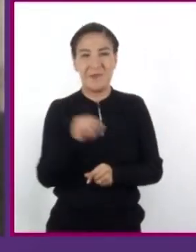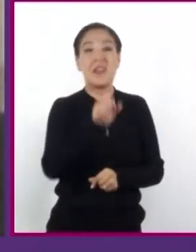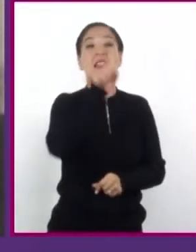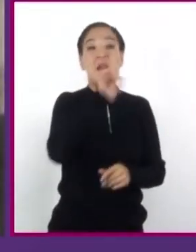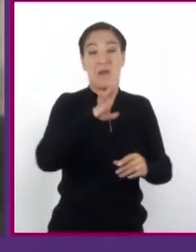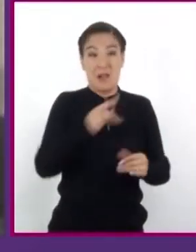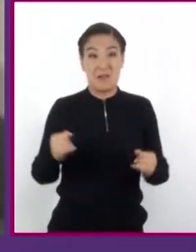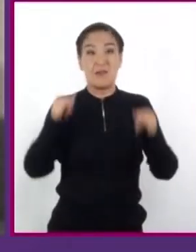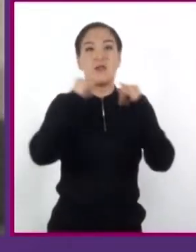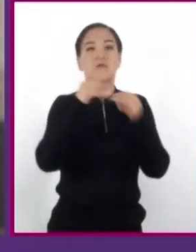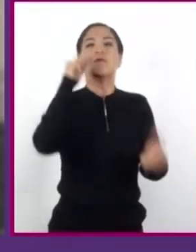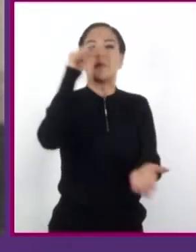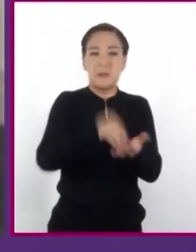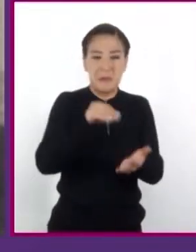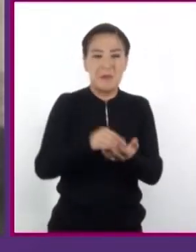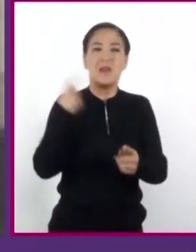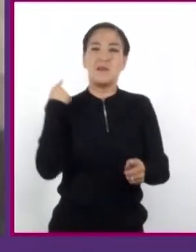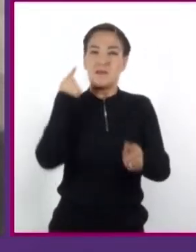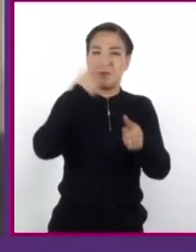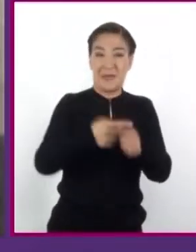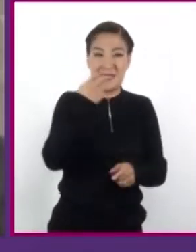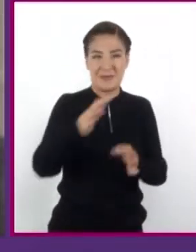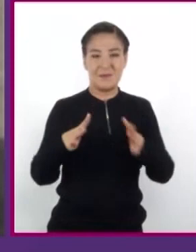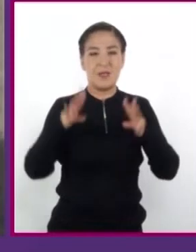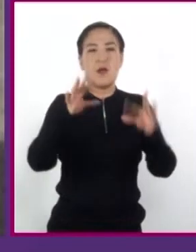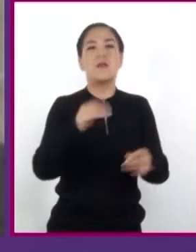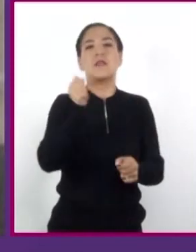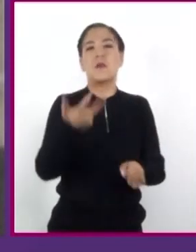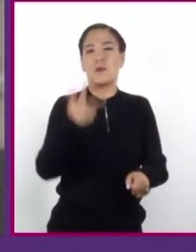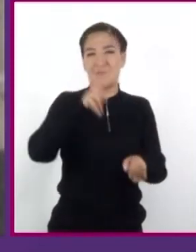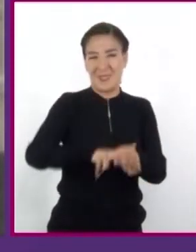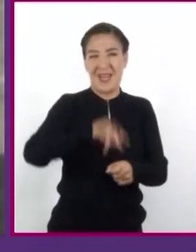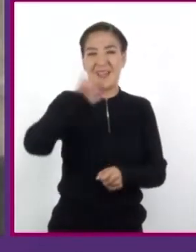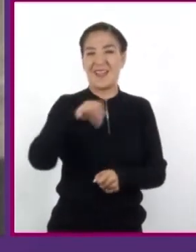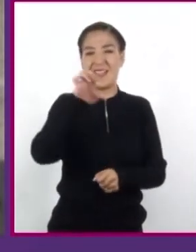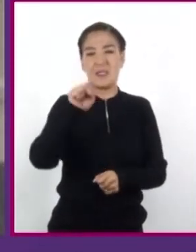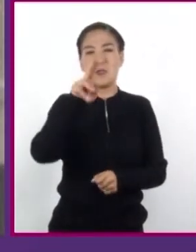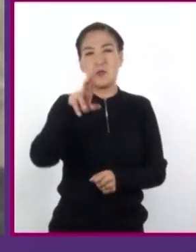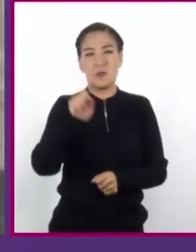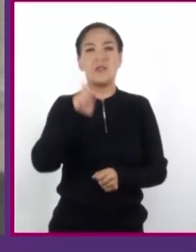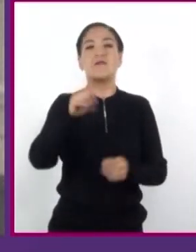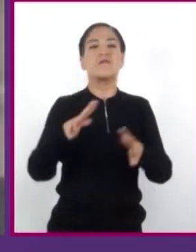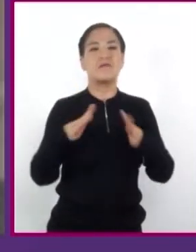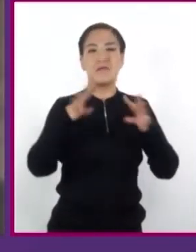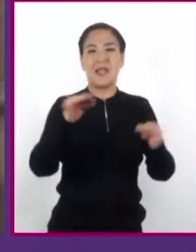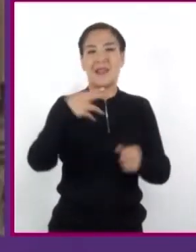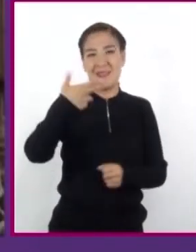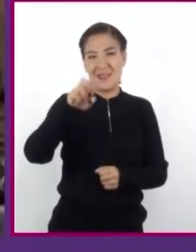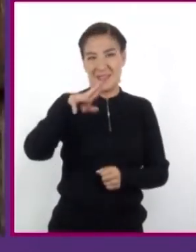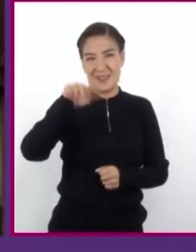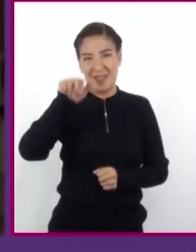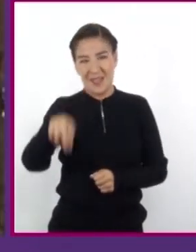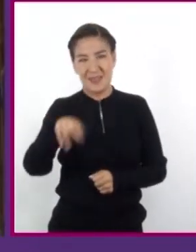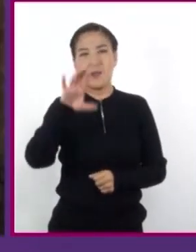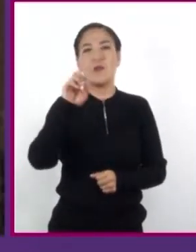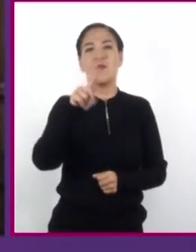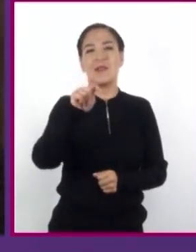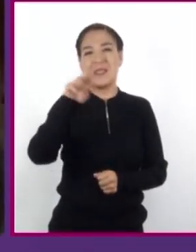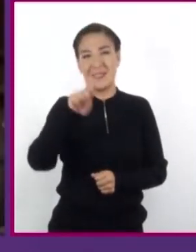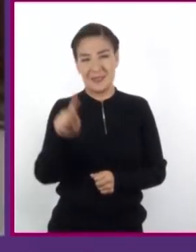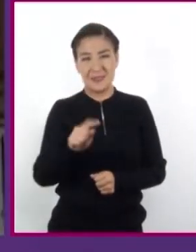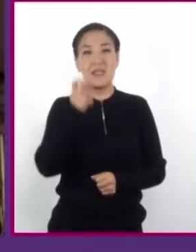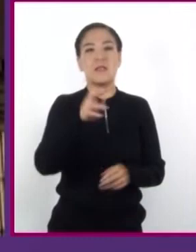instituciones que han permanecido activas desde su fundación, como el Hospital de Jesús, fundado por Hernán Cortés, el Colegio de las